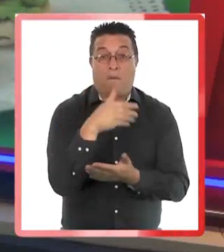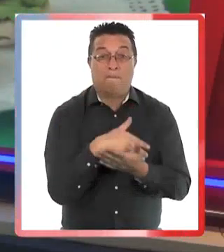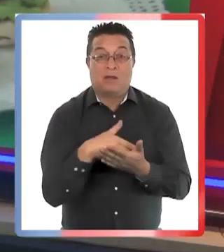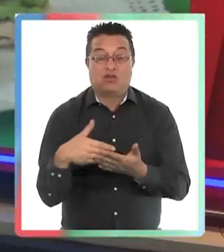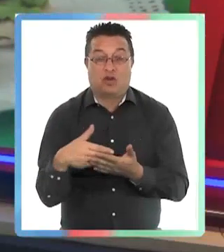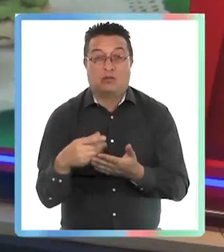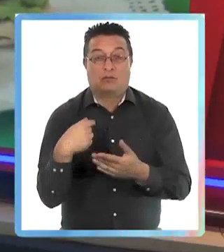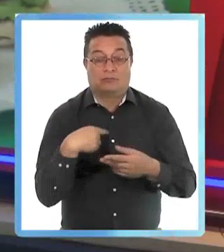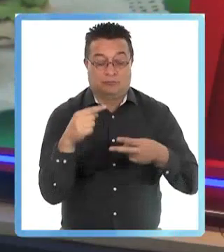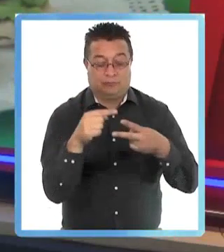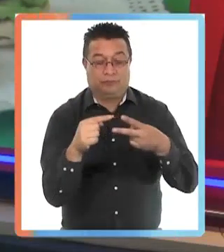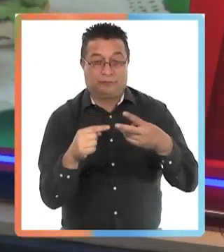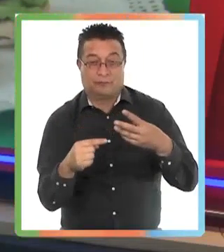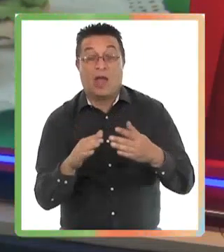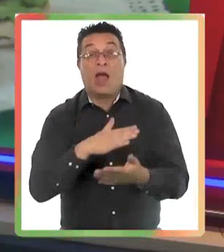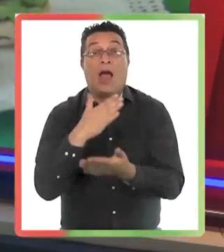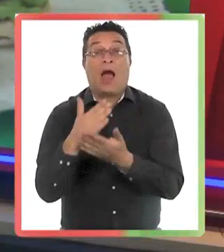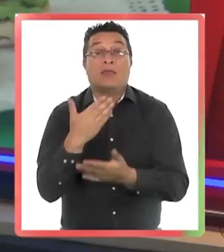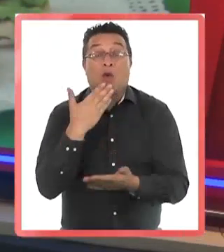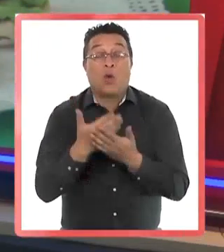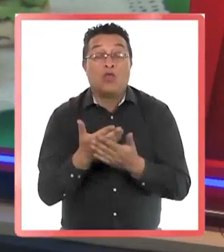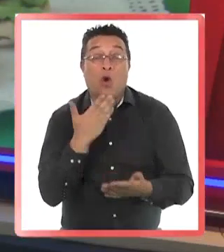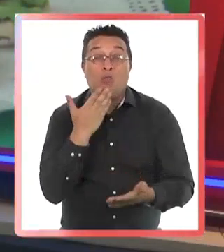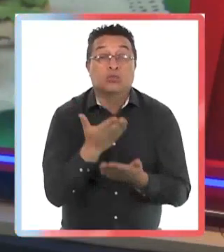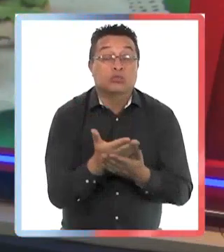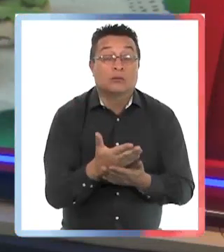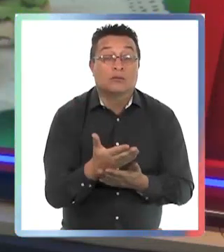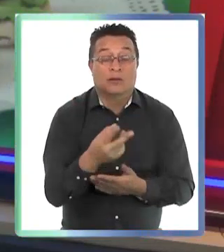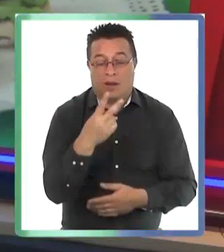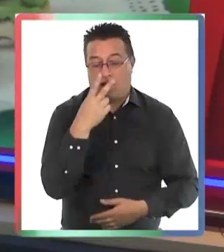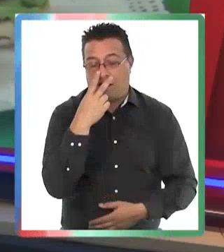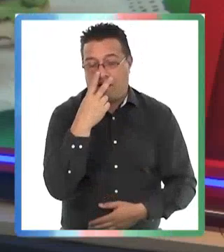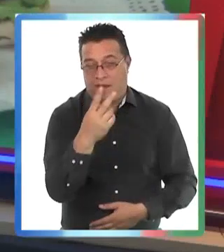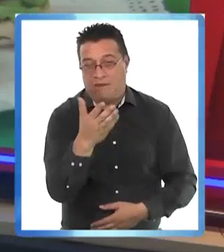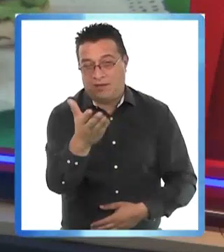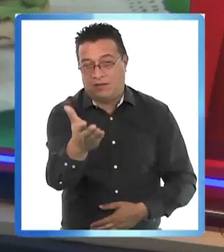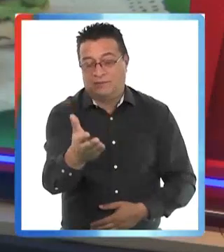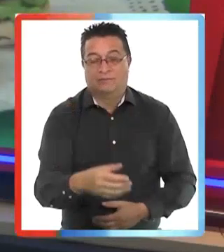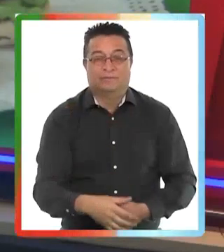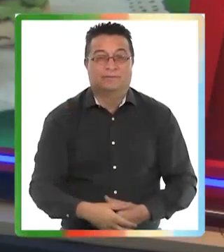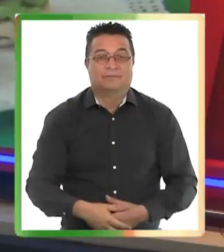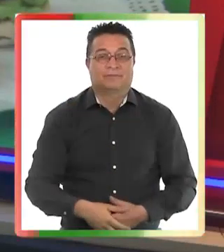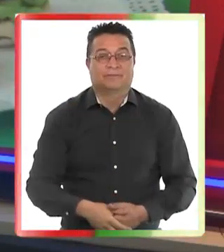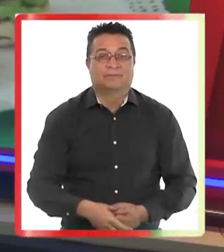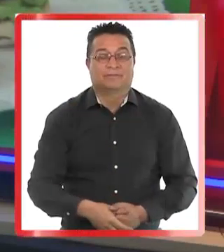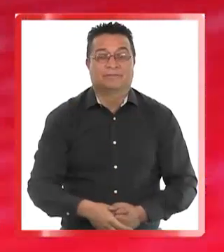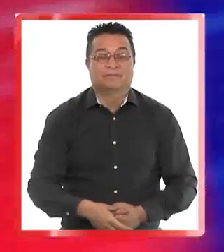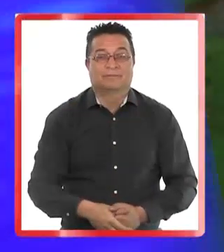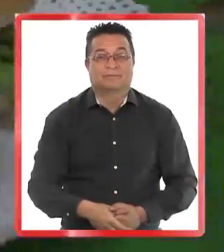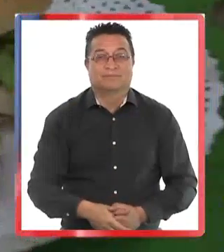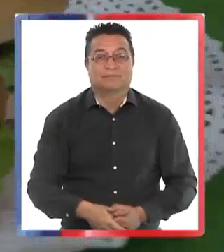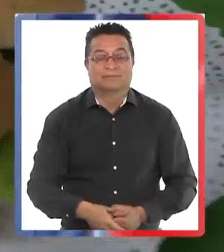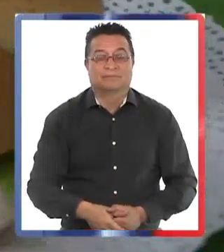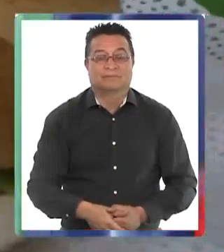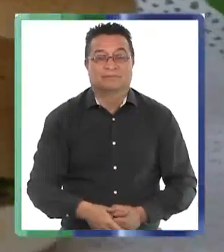hasta 1.000.000 de pesos por categoría. ¿Hasta cuándo se puede postular? Canal 5 de Puerto Montt nos informa.